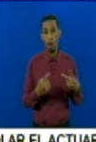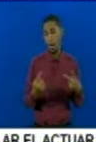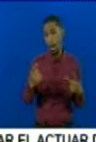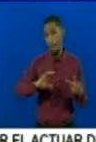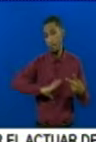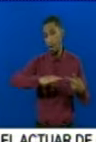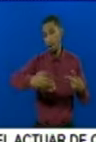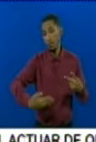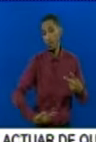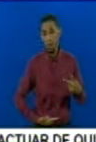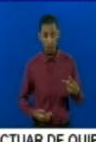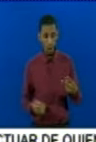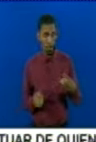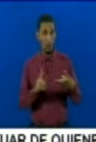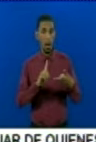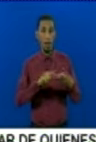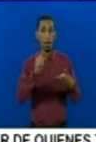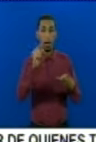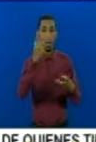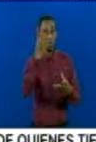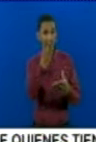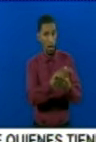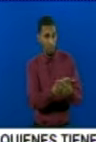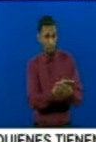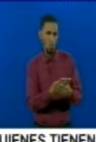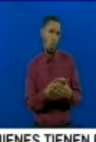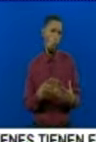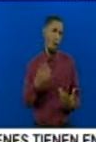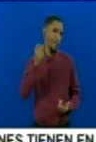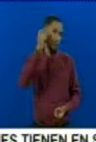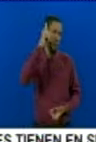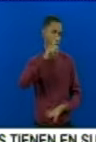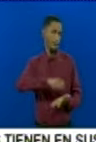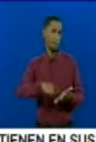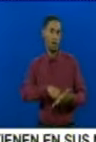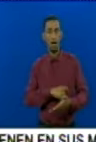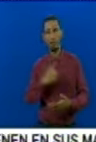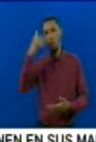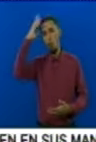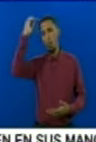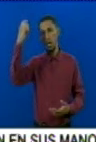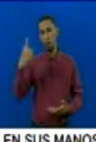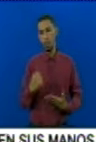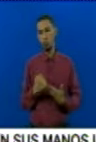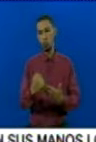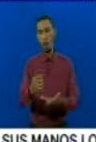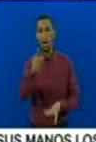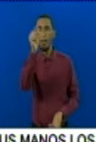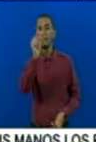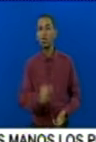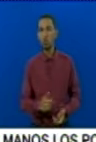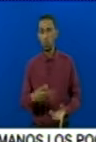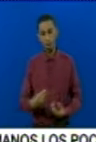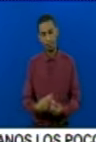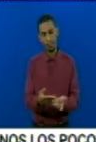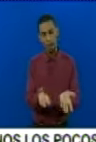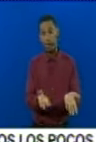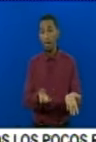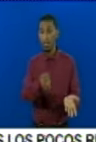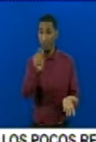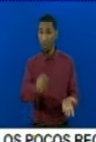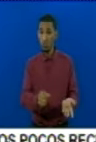personas en situaciones de discapacidad. ¿Qué estrategia tiene el gobierno para llegar a ayudar a esas personas que quizás no pueden